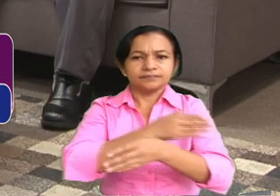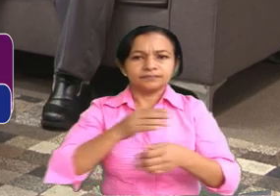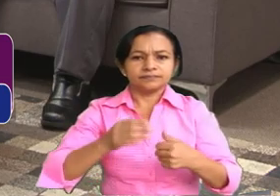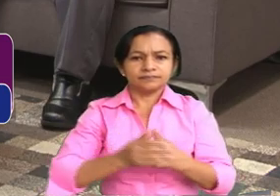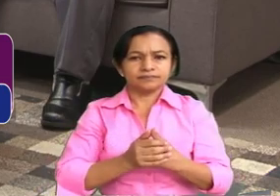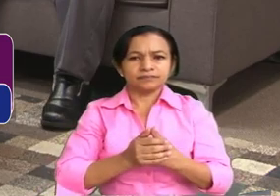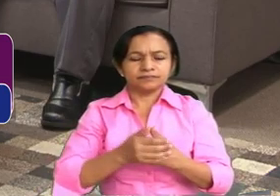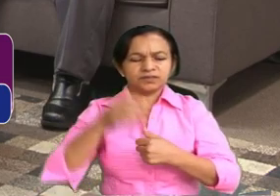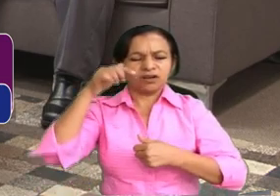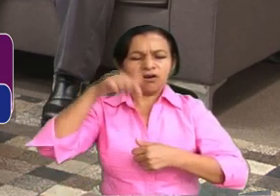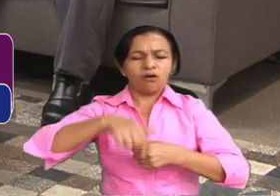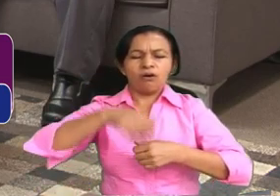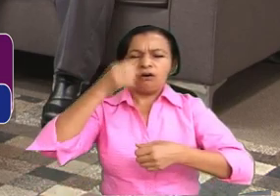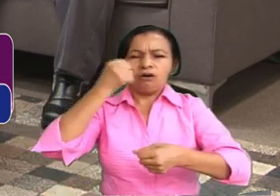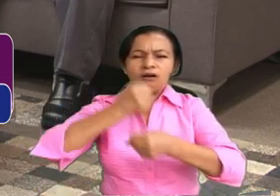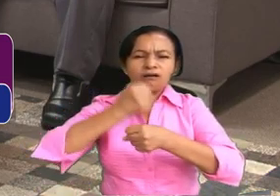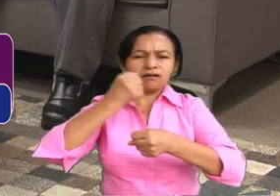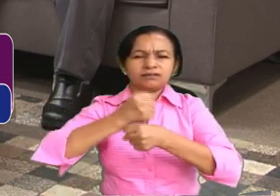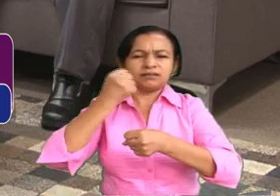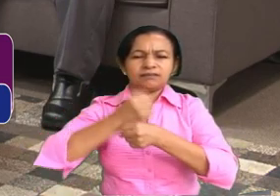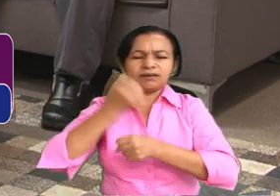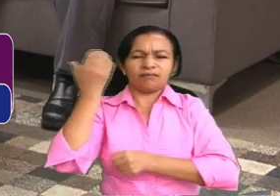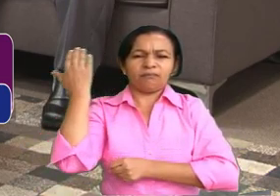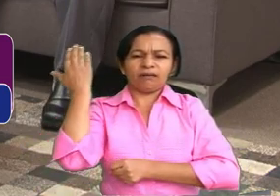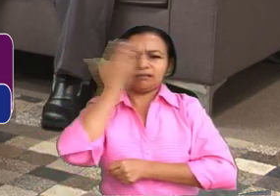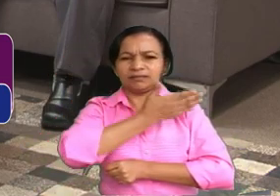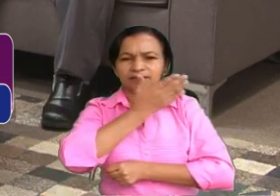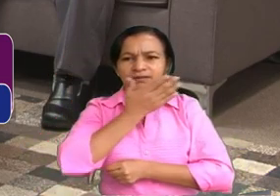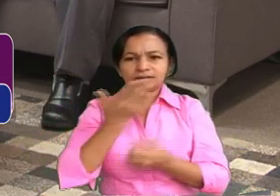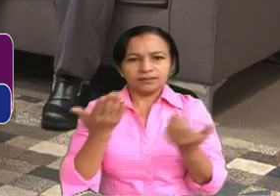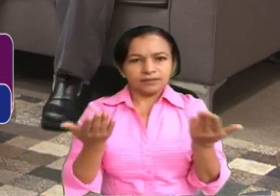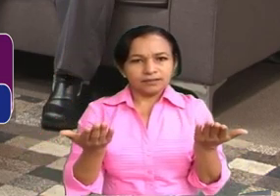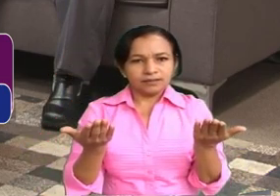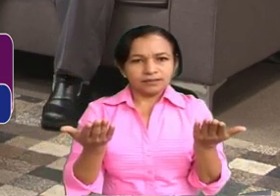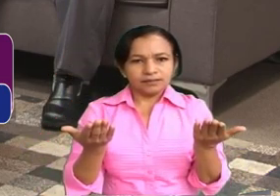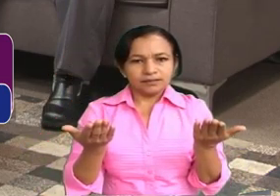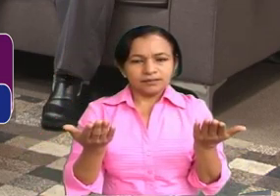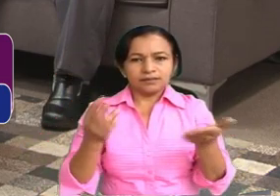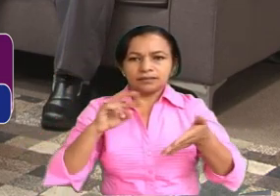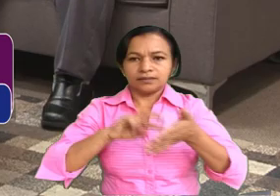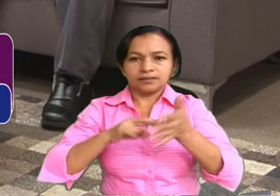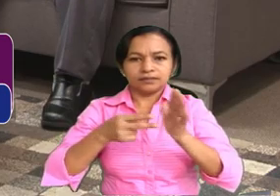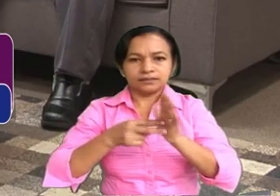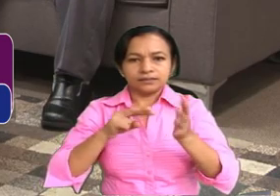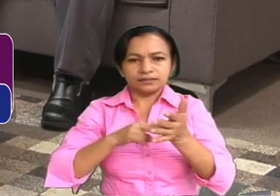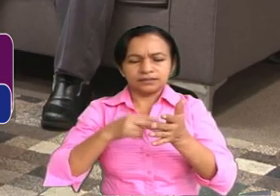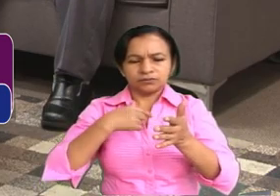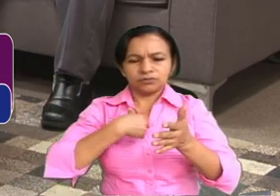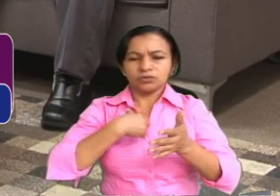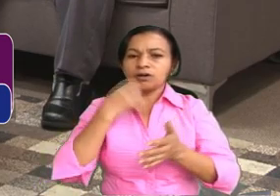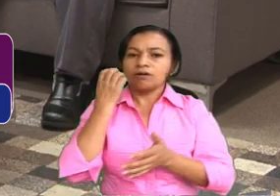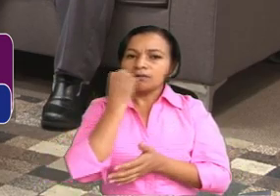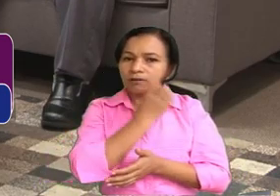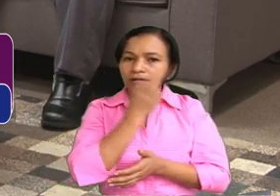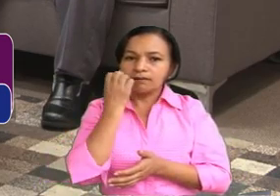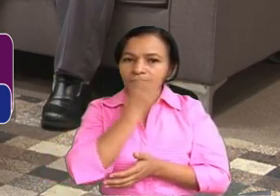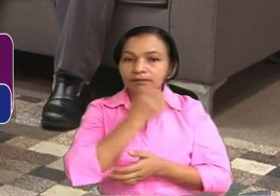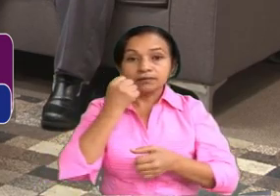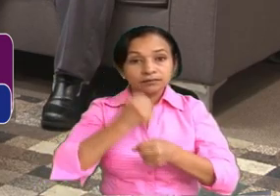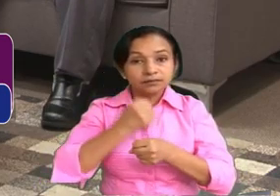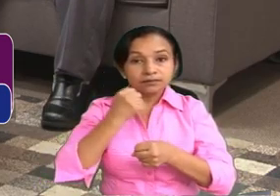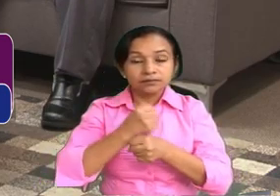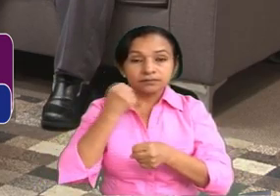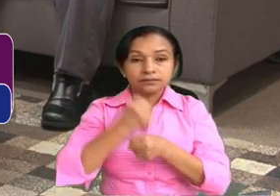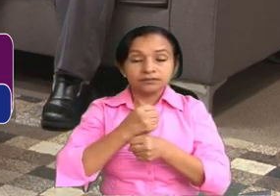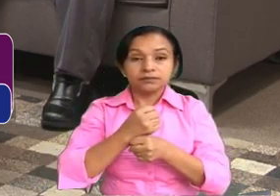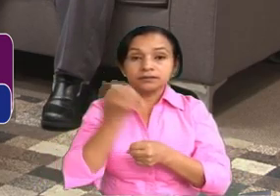hoy trabajé como negro. ¿Qué significa? Trabajé como un esclavo, porque miramos al negro